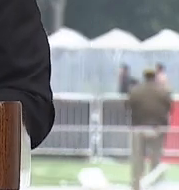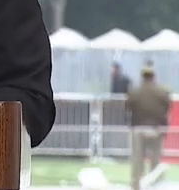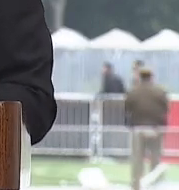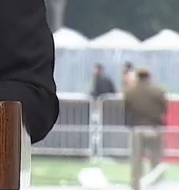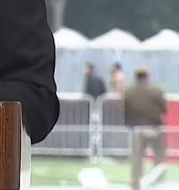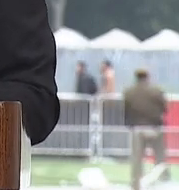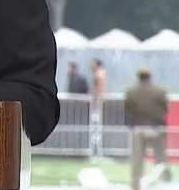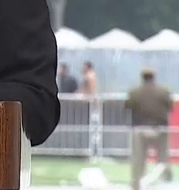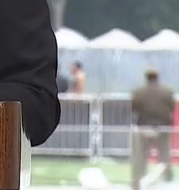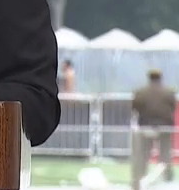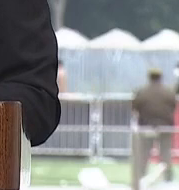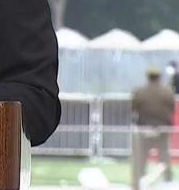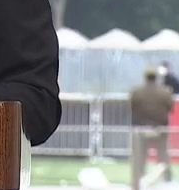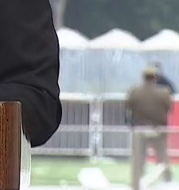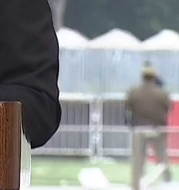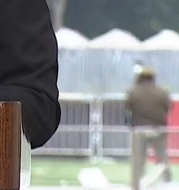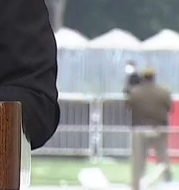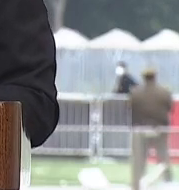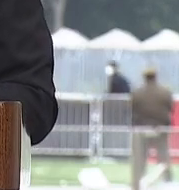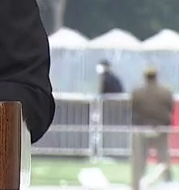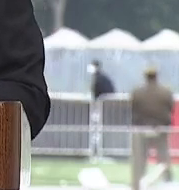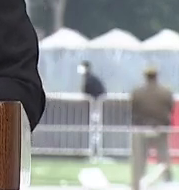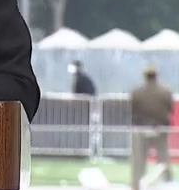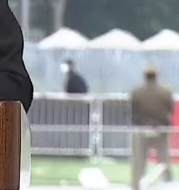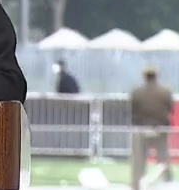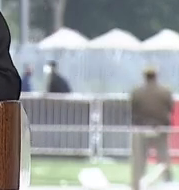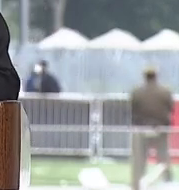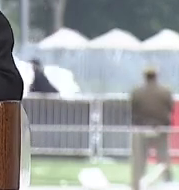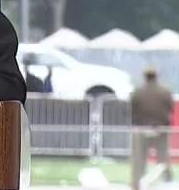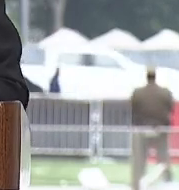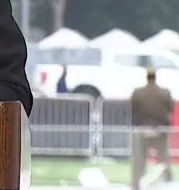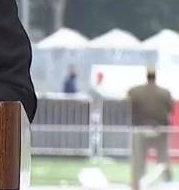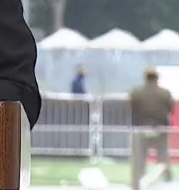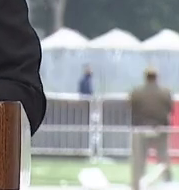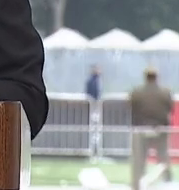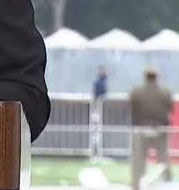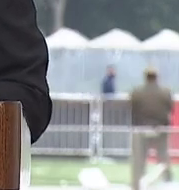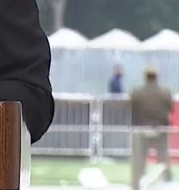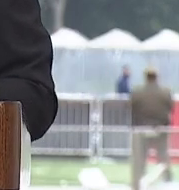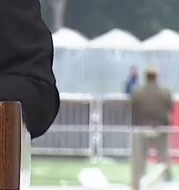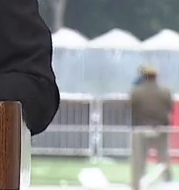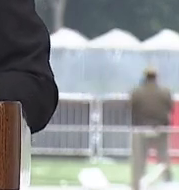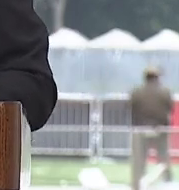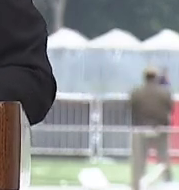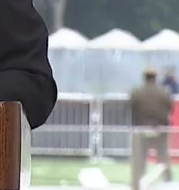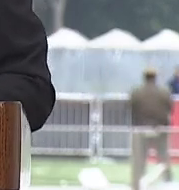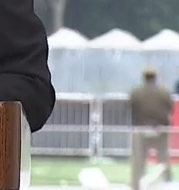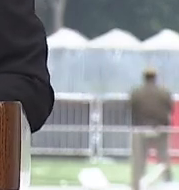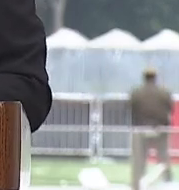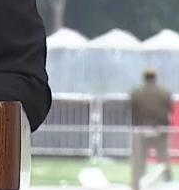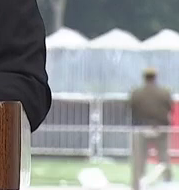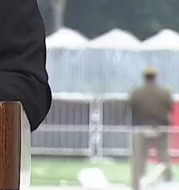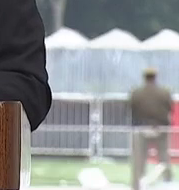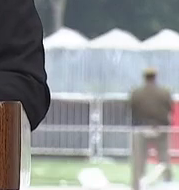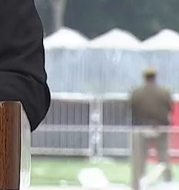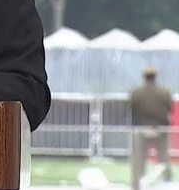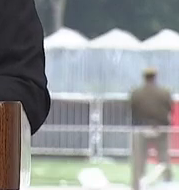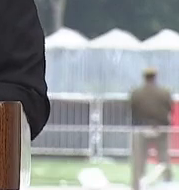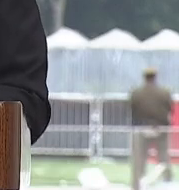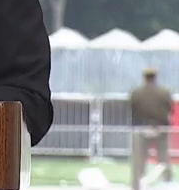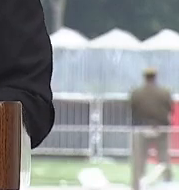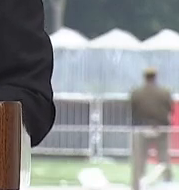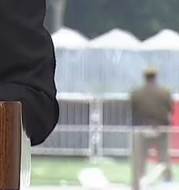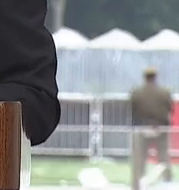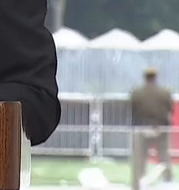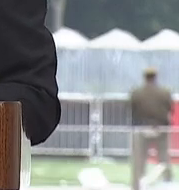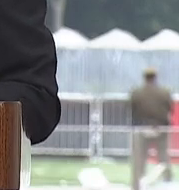en su programa de gobierno, la reforma tributaria, la reforma a las pensiones, a la salud, que justamente, según dice el mandatario, buscaría dar respuesta a los